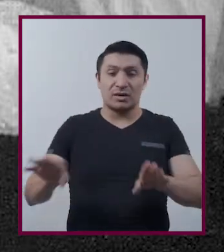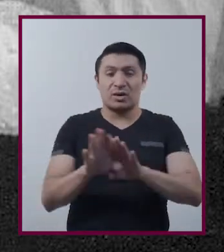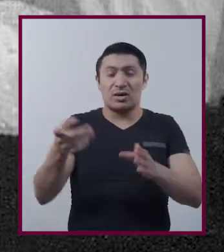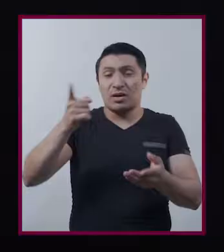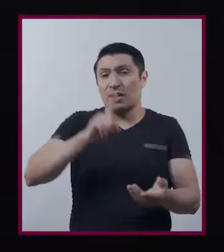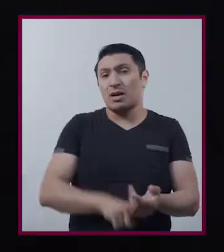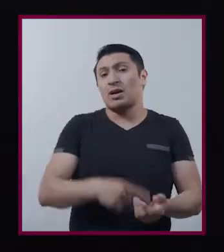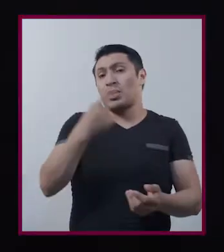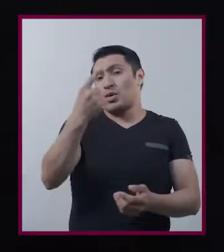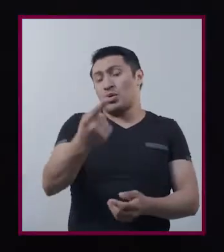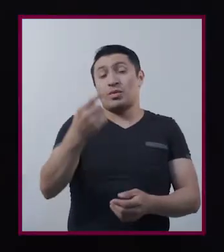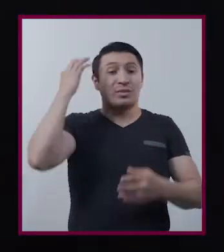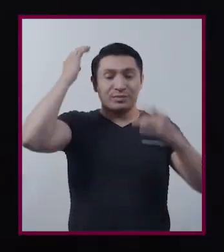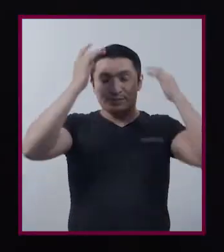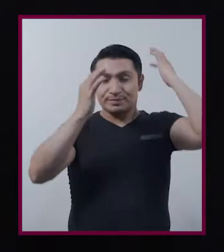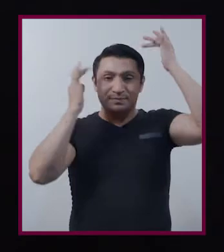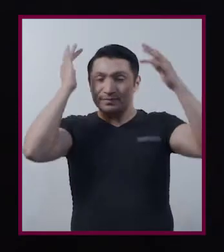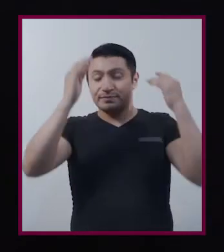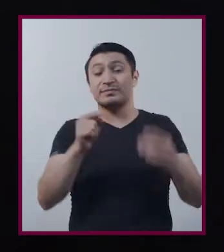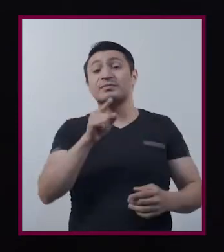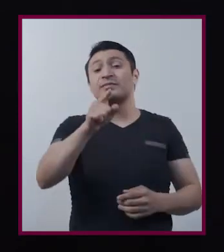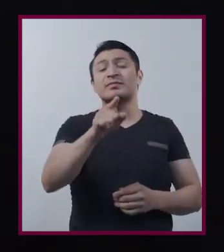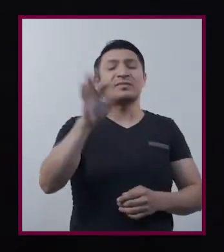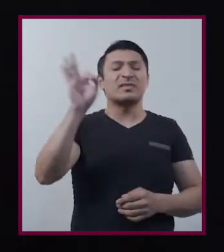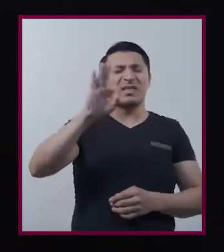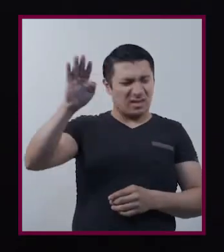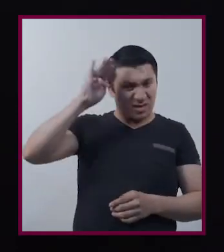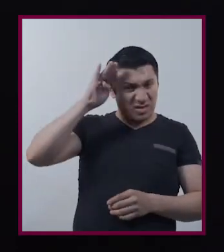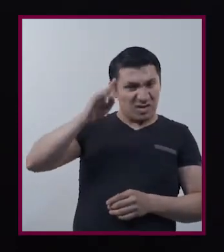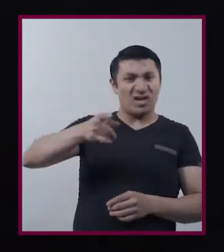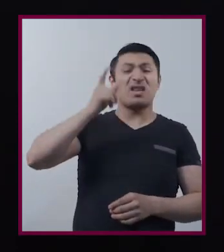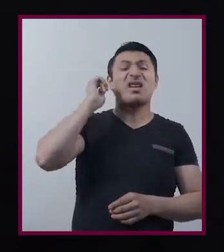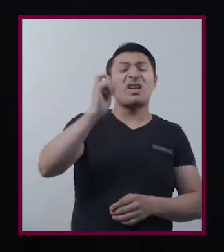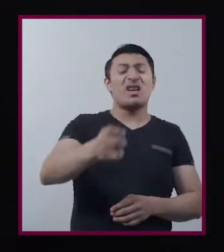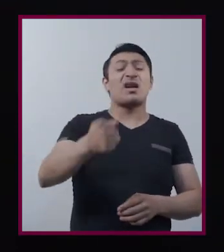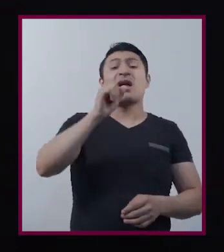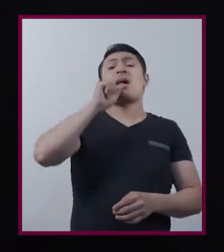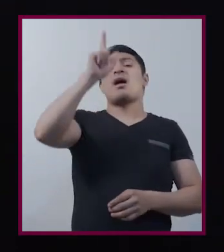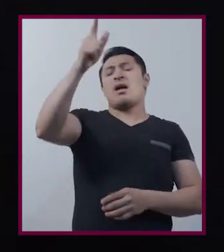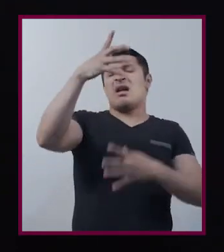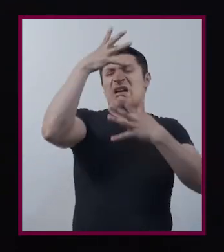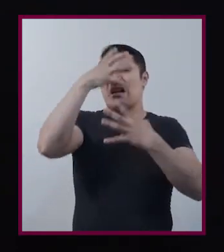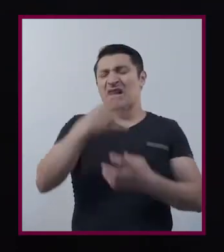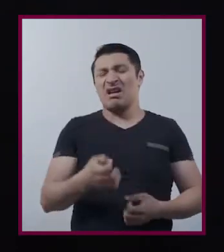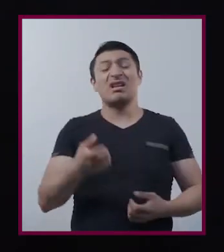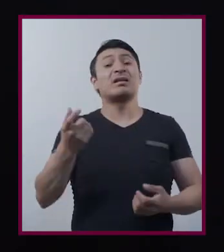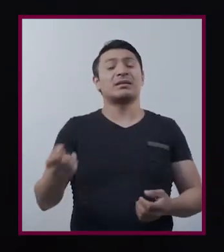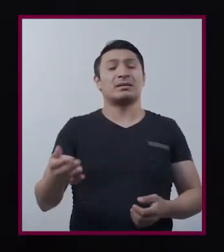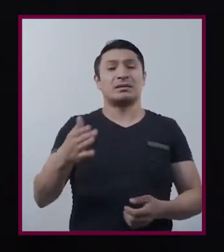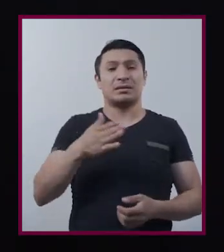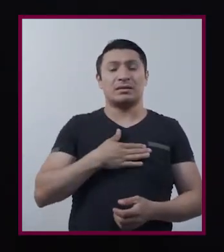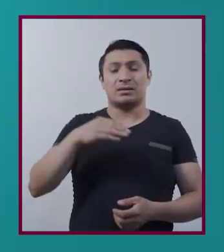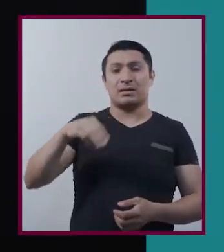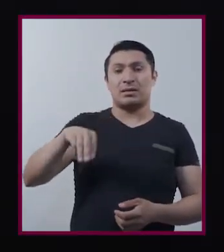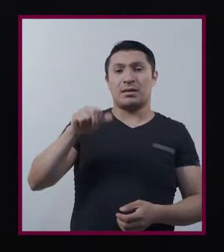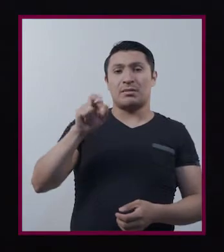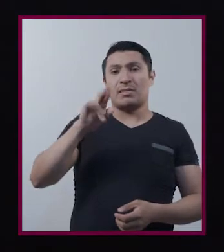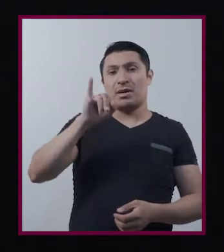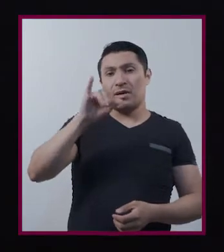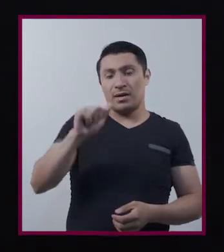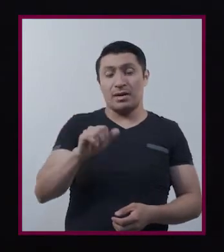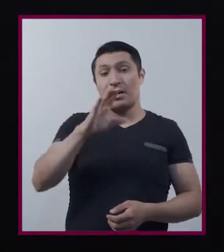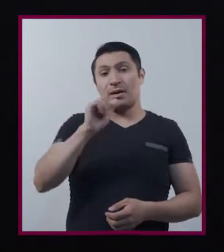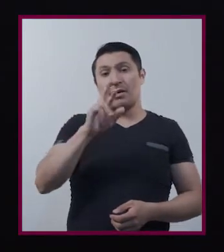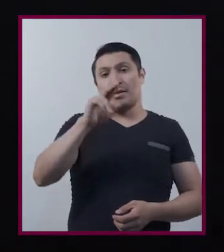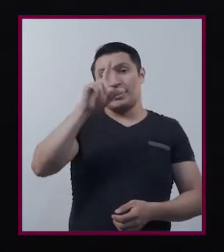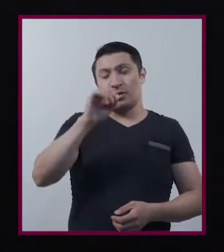Imperio es producto de una de estas reflexiones. Y te preguntarás, ¿quién es el alma atormentada? Yo soy